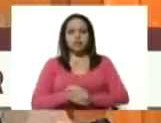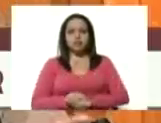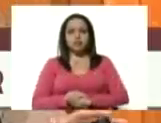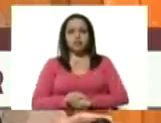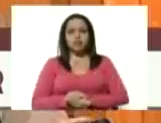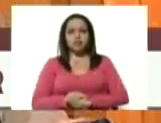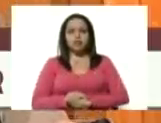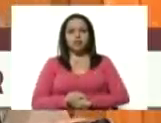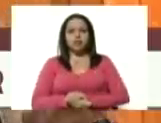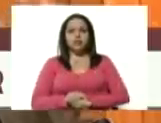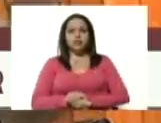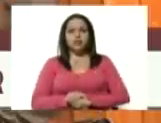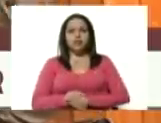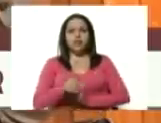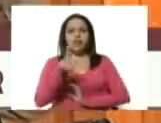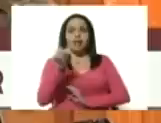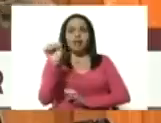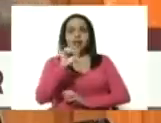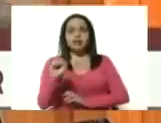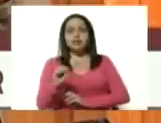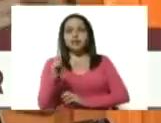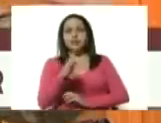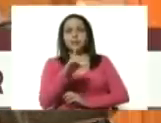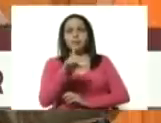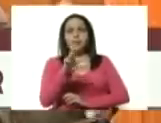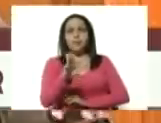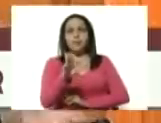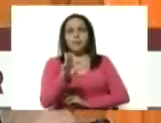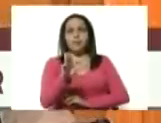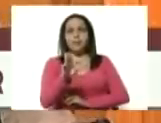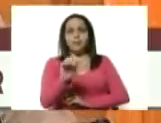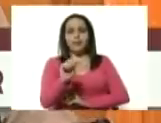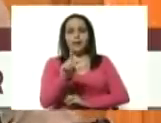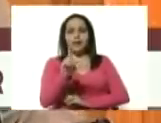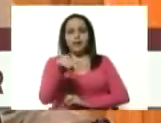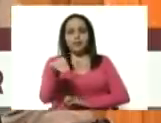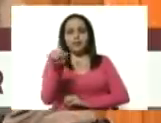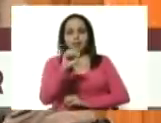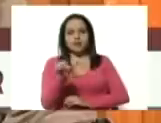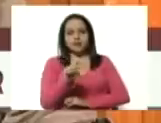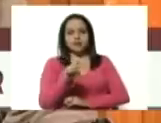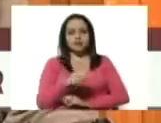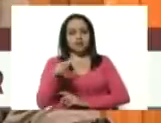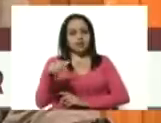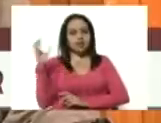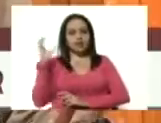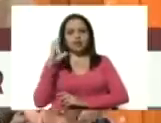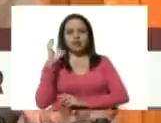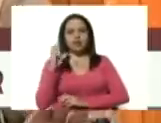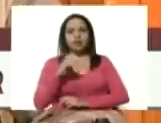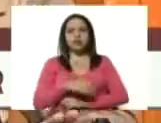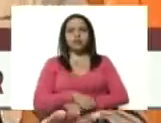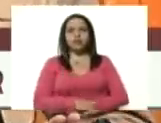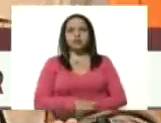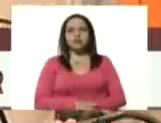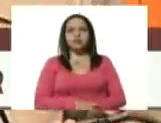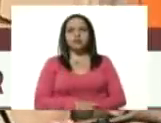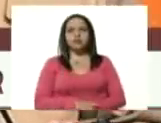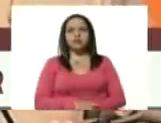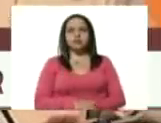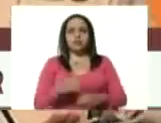Palmas de Caracas, que queda allí en el cruce de la Avenida Las Palmas con Libertador. En una